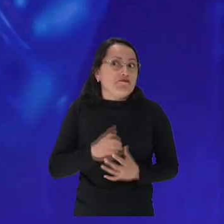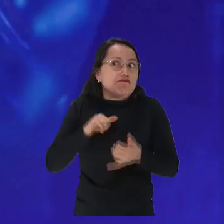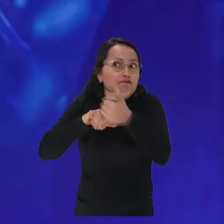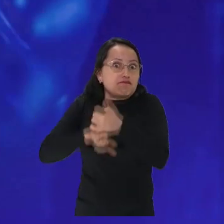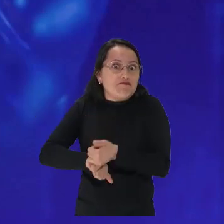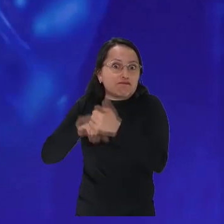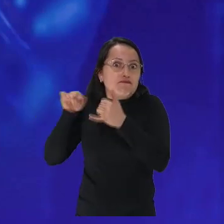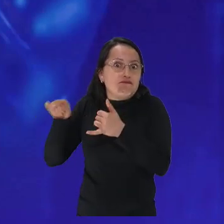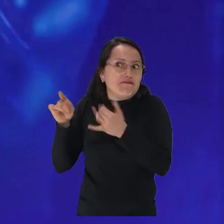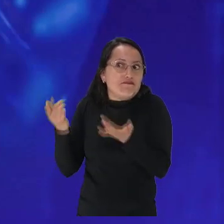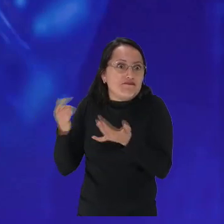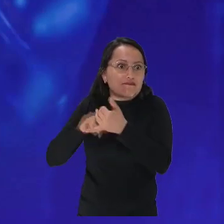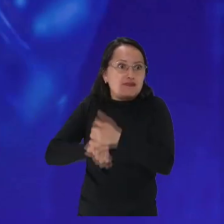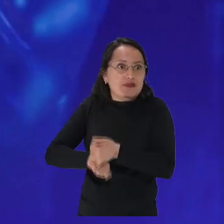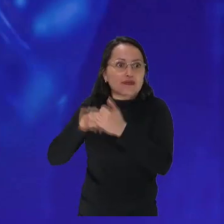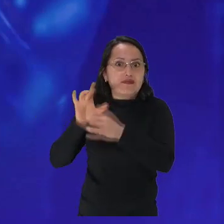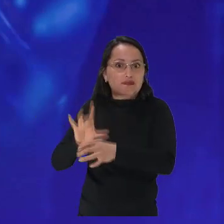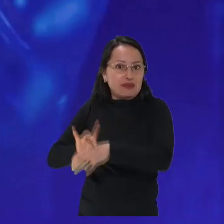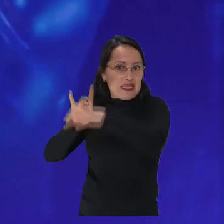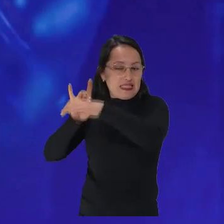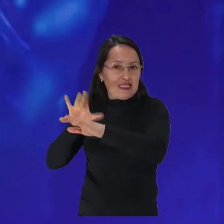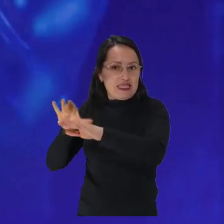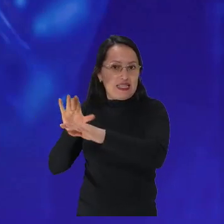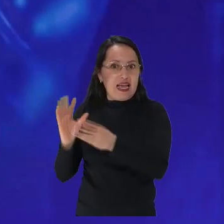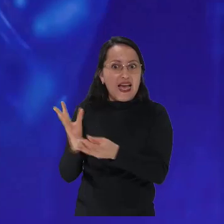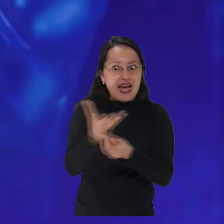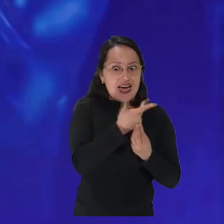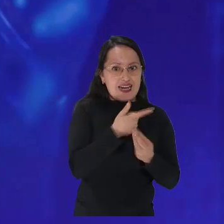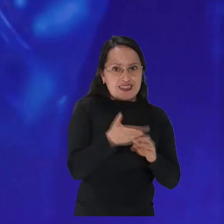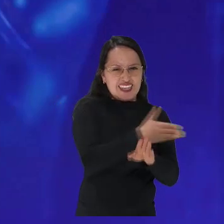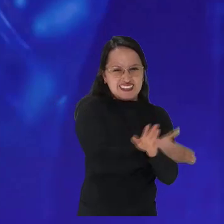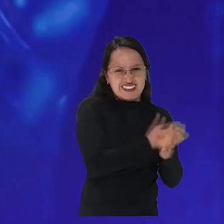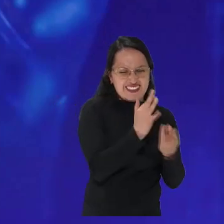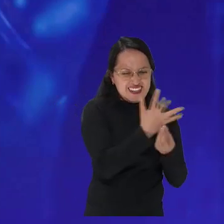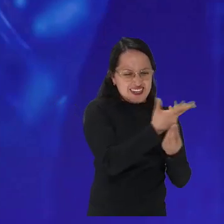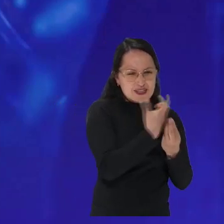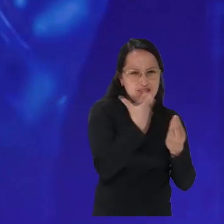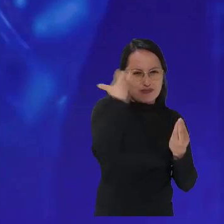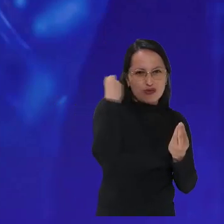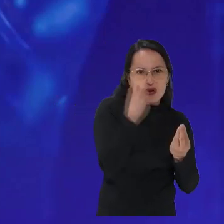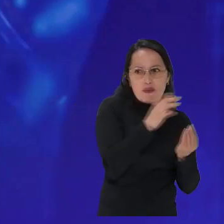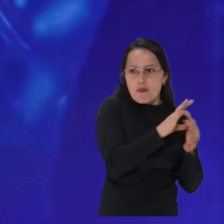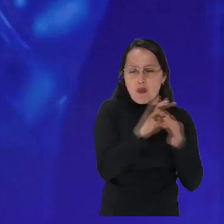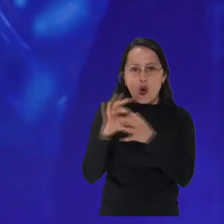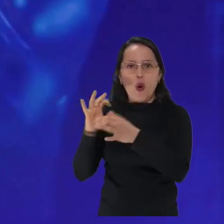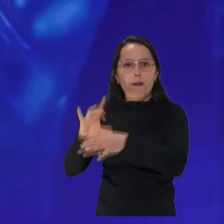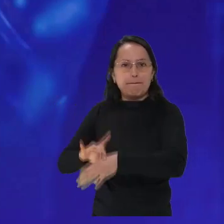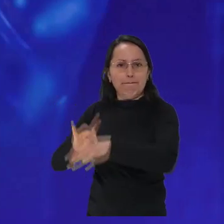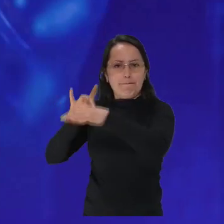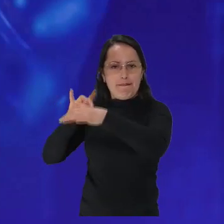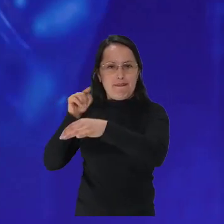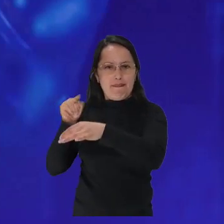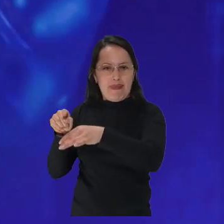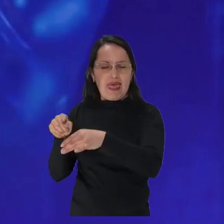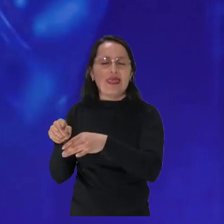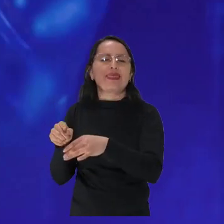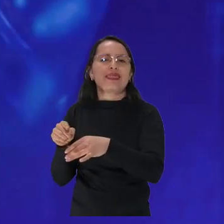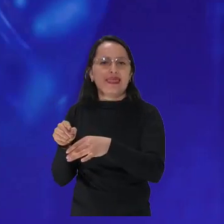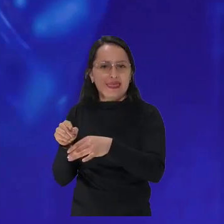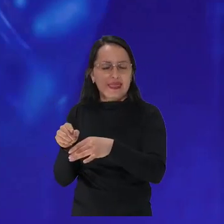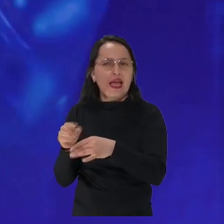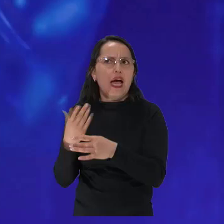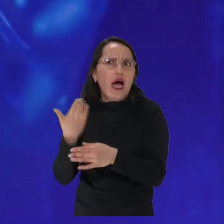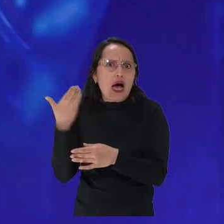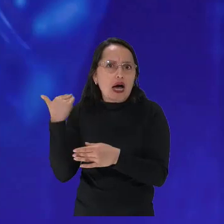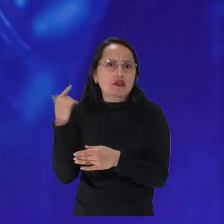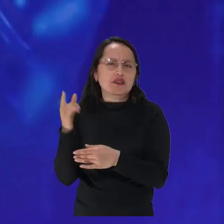eso. Y básicamente el arte estaba unido hace mucho tiempo a lo que era la medicina. Y